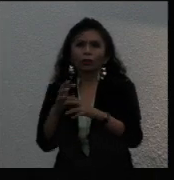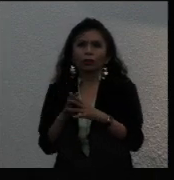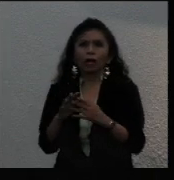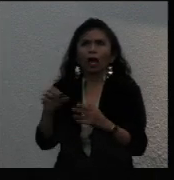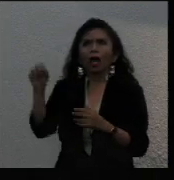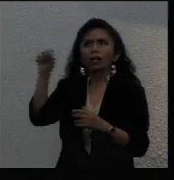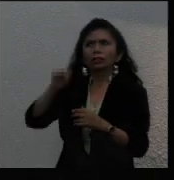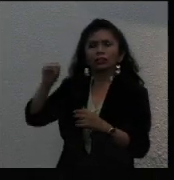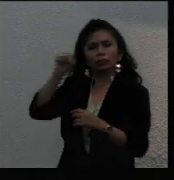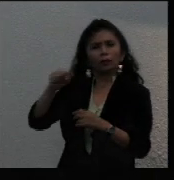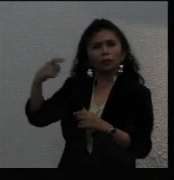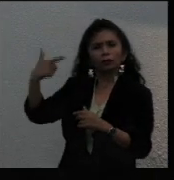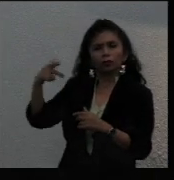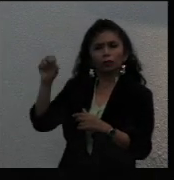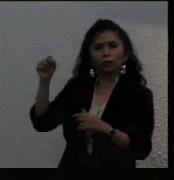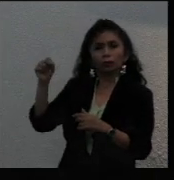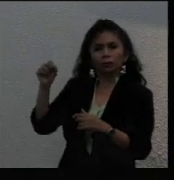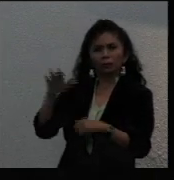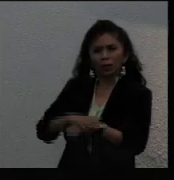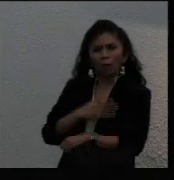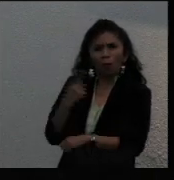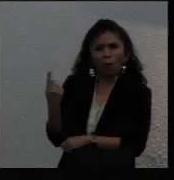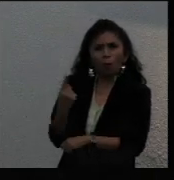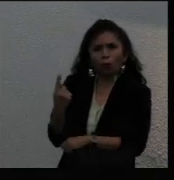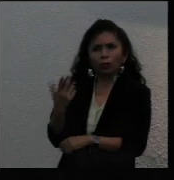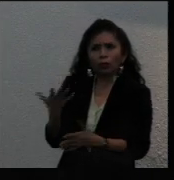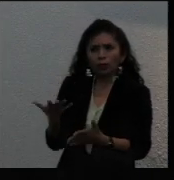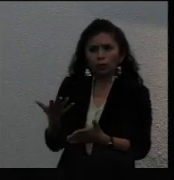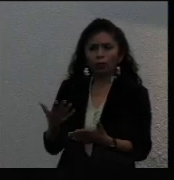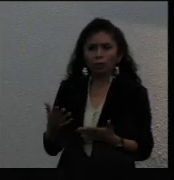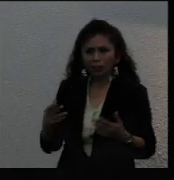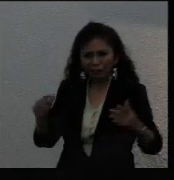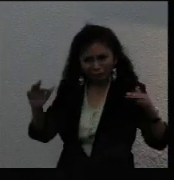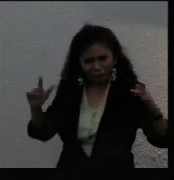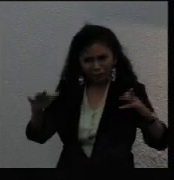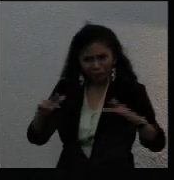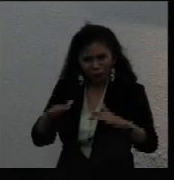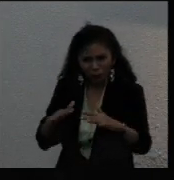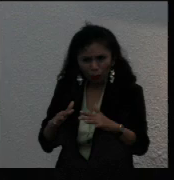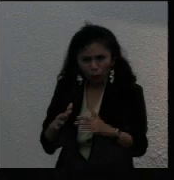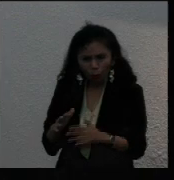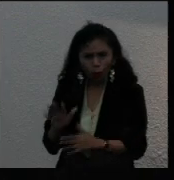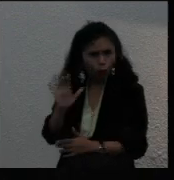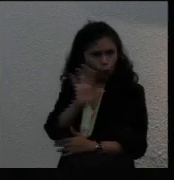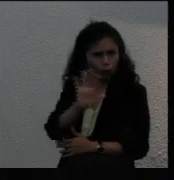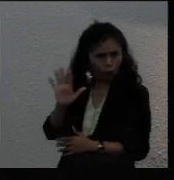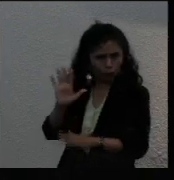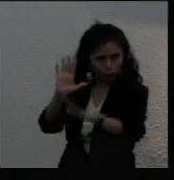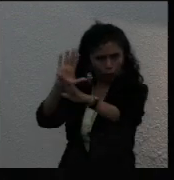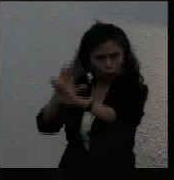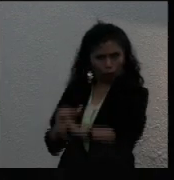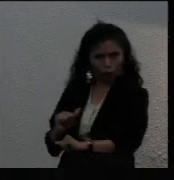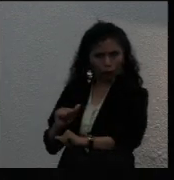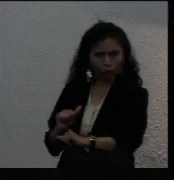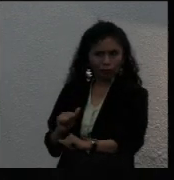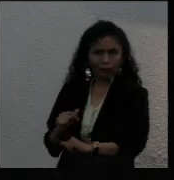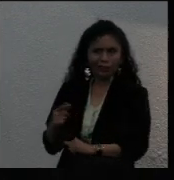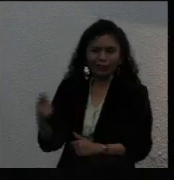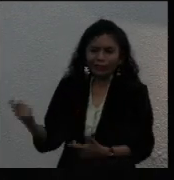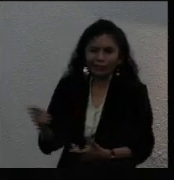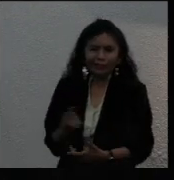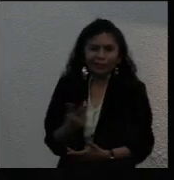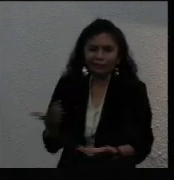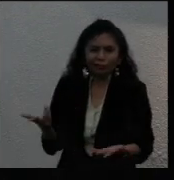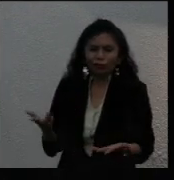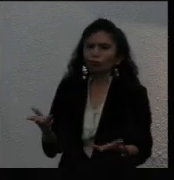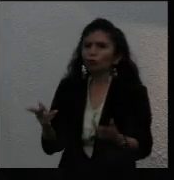7 de septiembre, ya que presentarnos sería convalidar actos de todas luces,